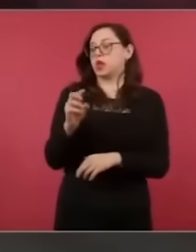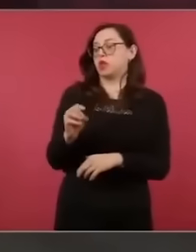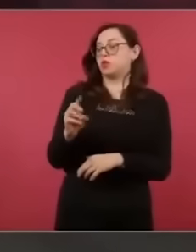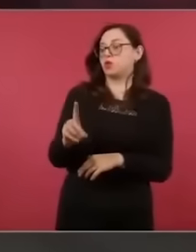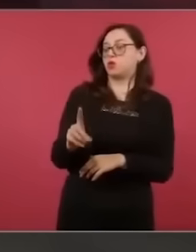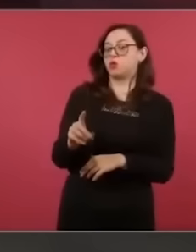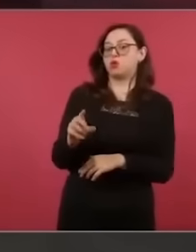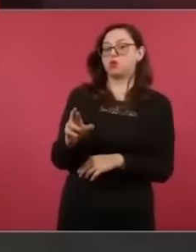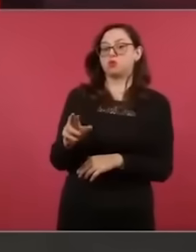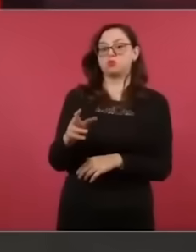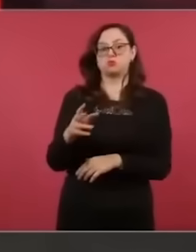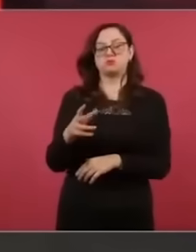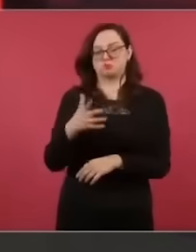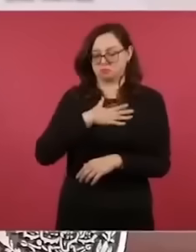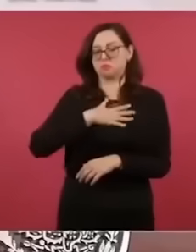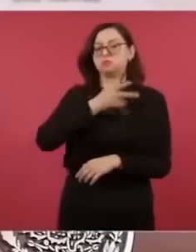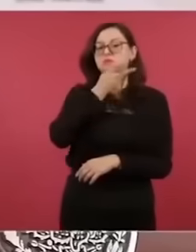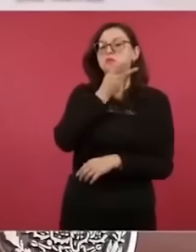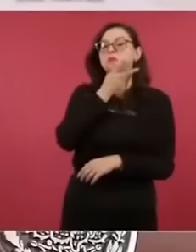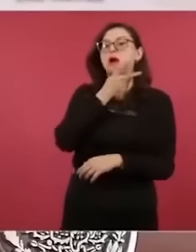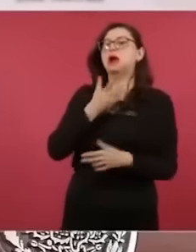porque soy hijo